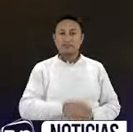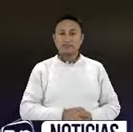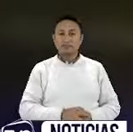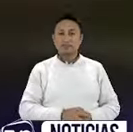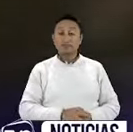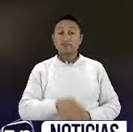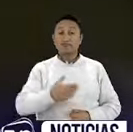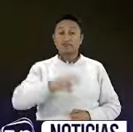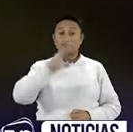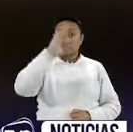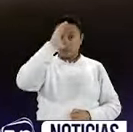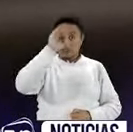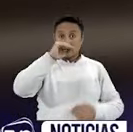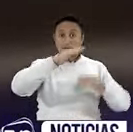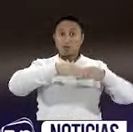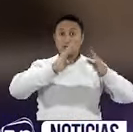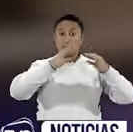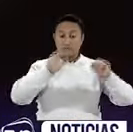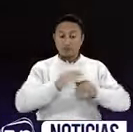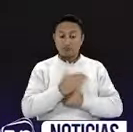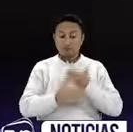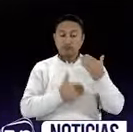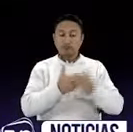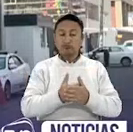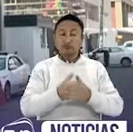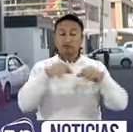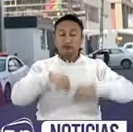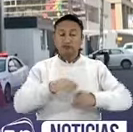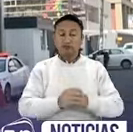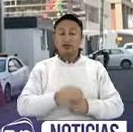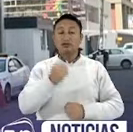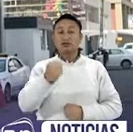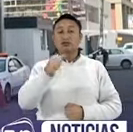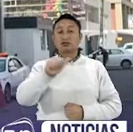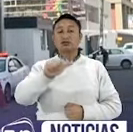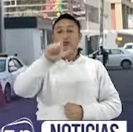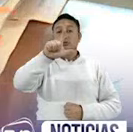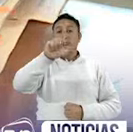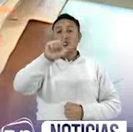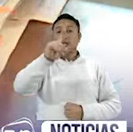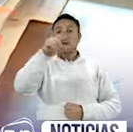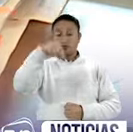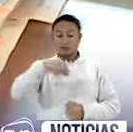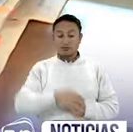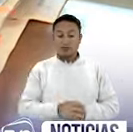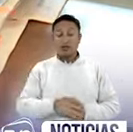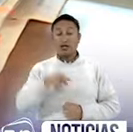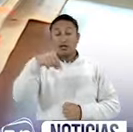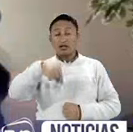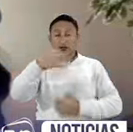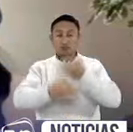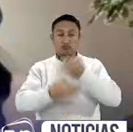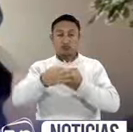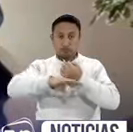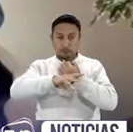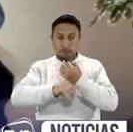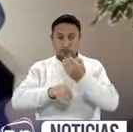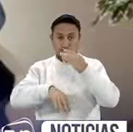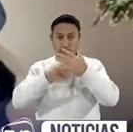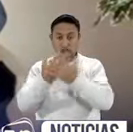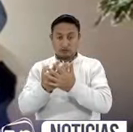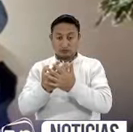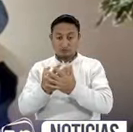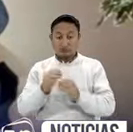La policía de Panamá inició el proceso de extradición de Daniel Salcedo, sentenciado por lavado de activos y procesado